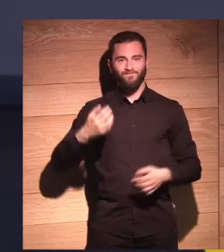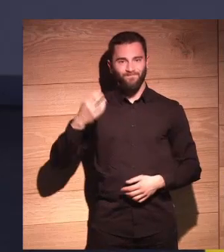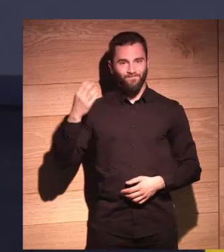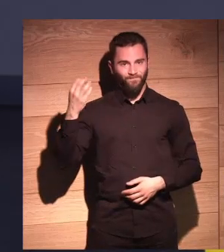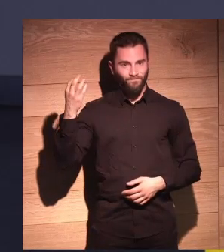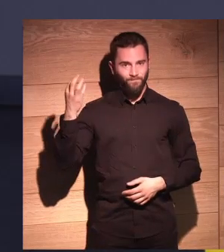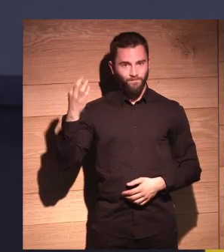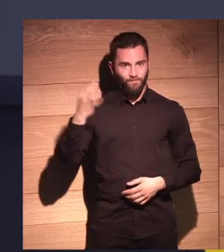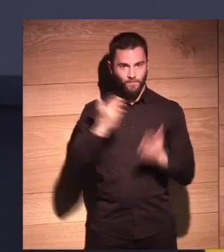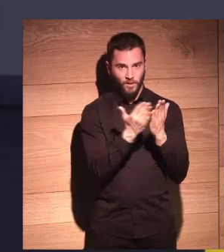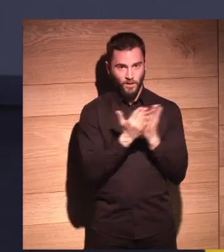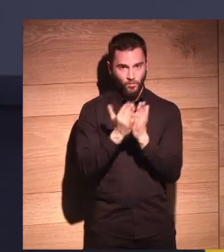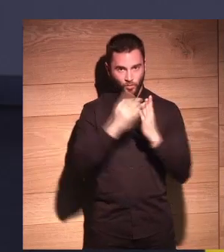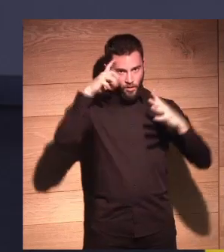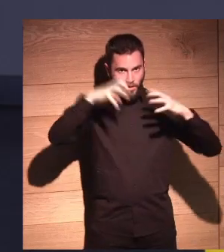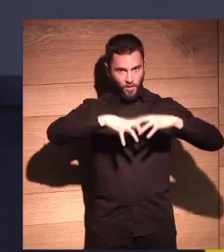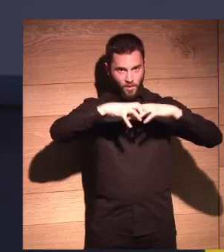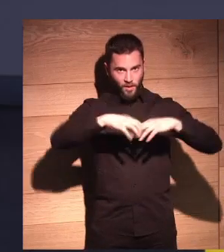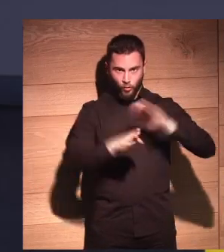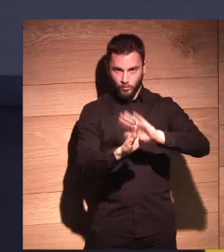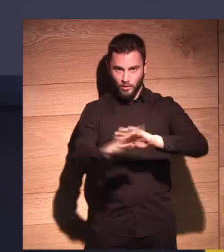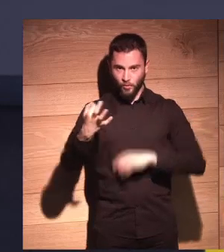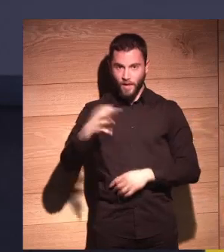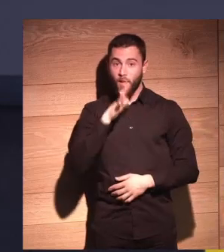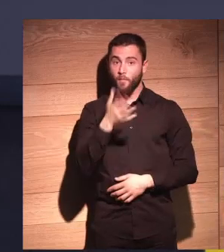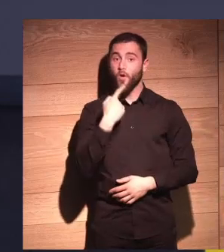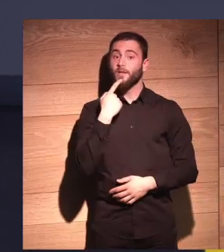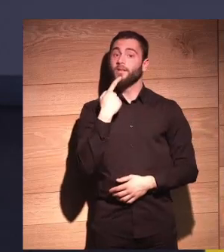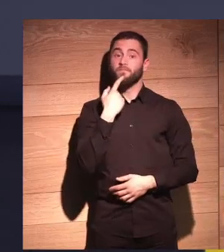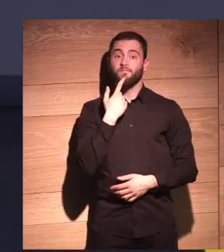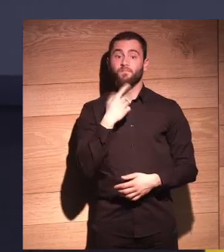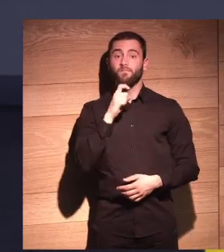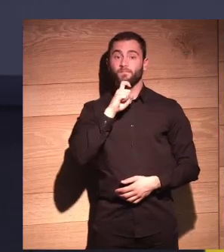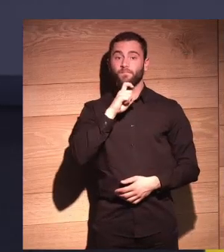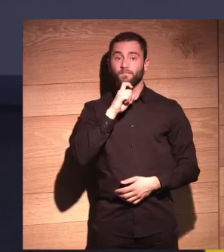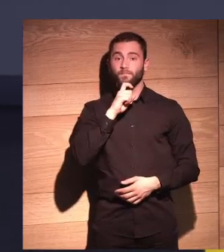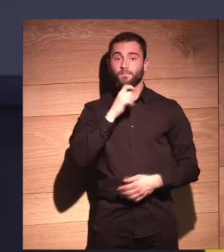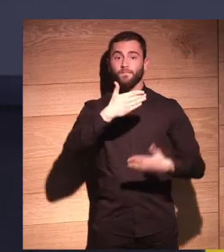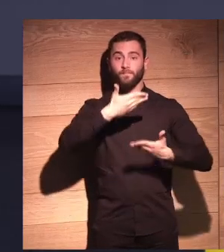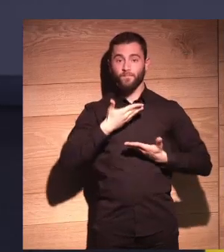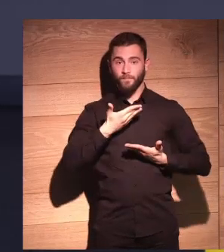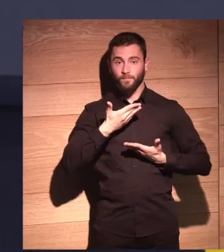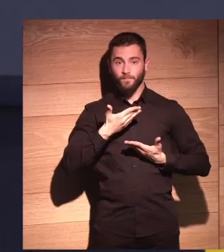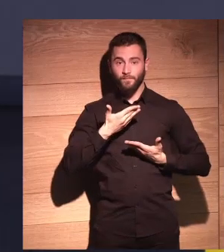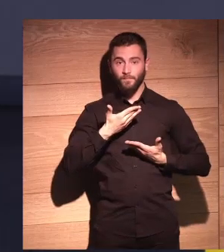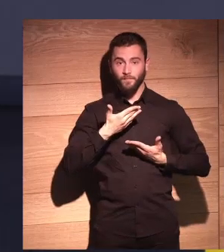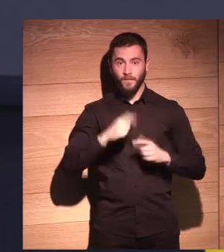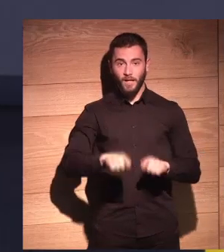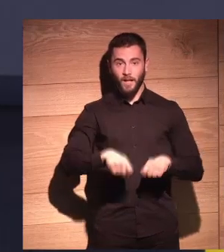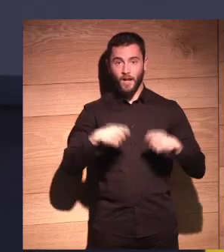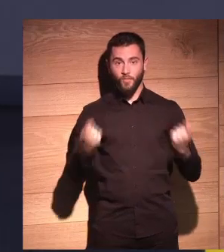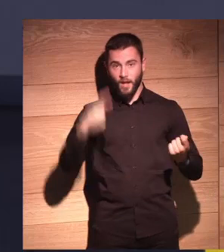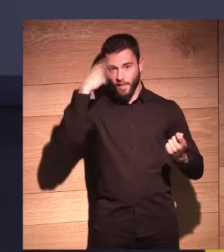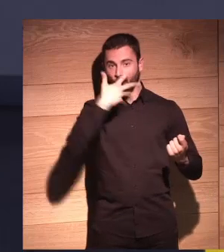este estudio del cerebro, ¿no? Porque nos dice, pues no solamente responde a nuestra naturaleza de buscar